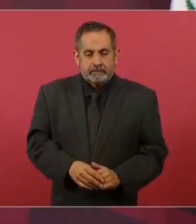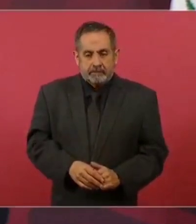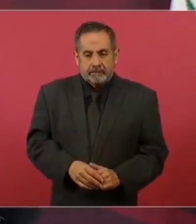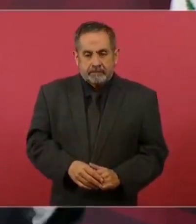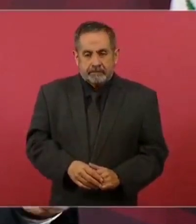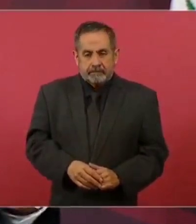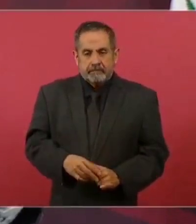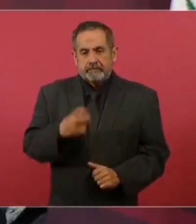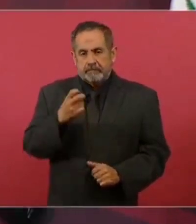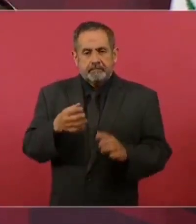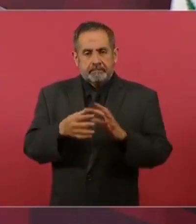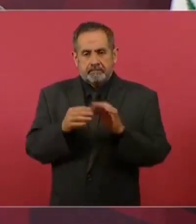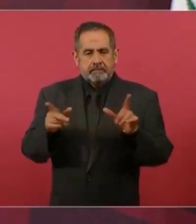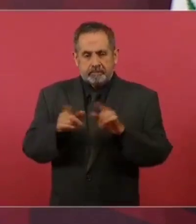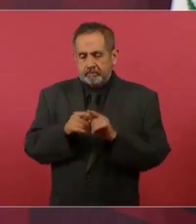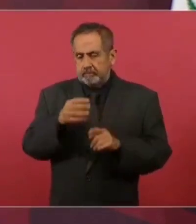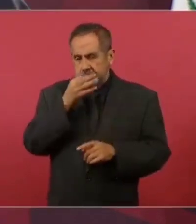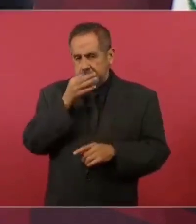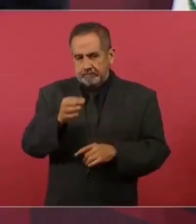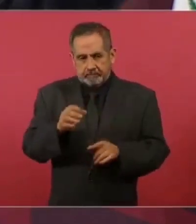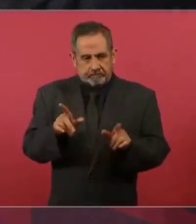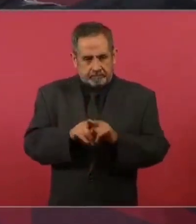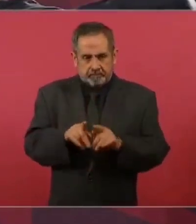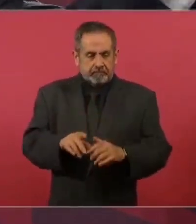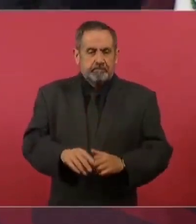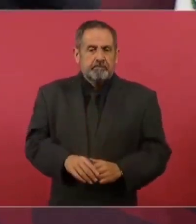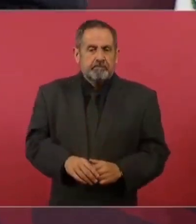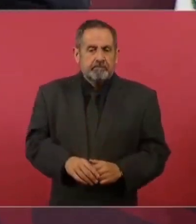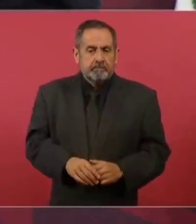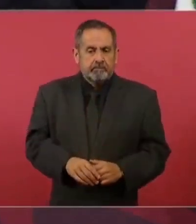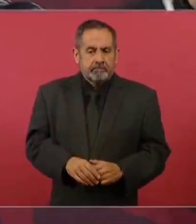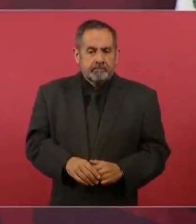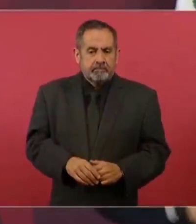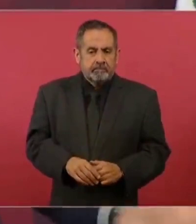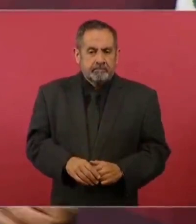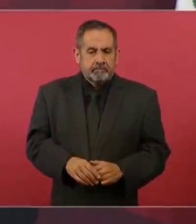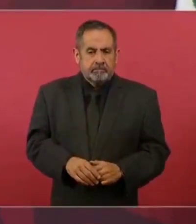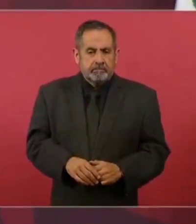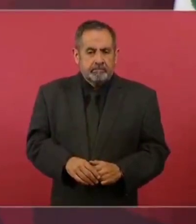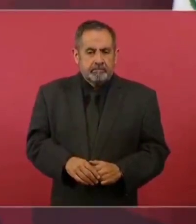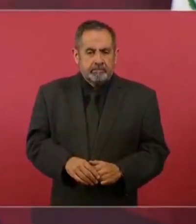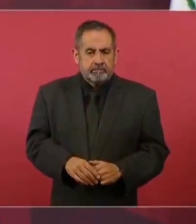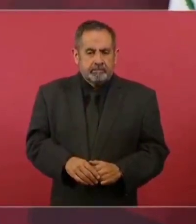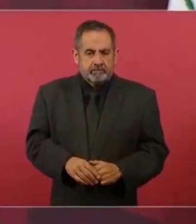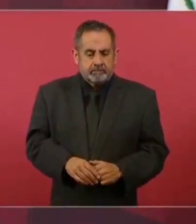Eso es lo que puedo comentar, y que se siga